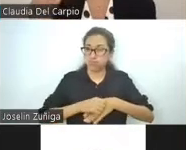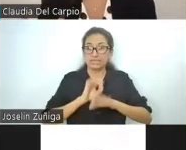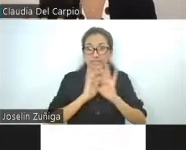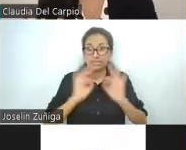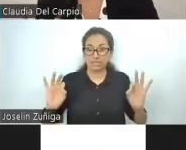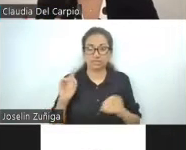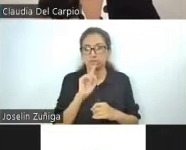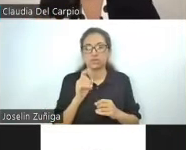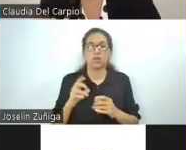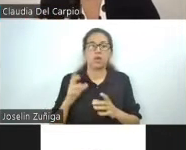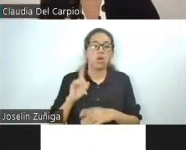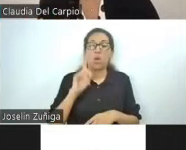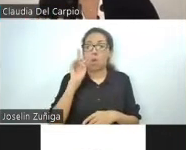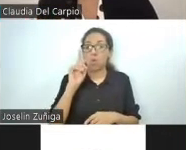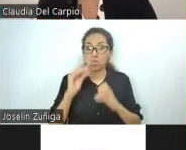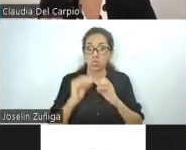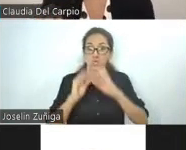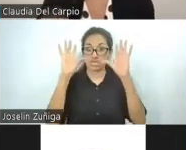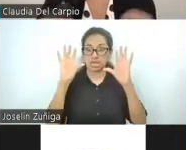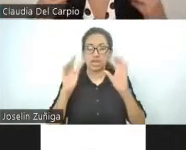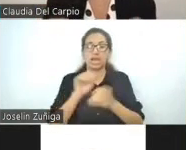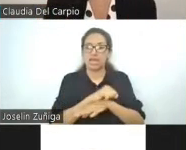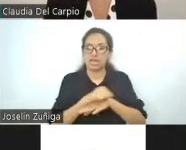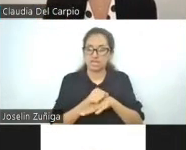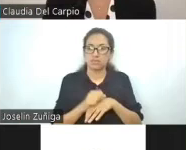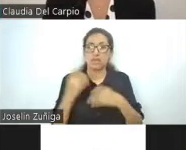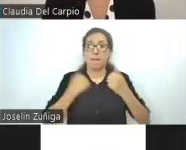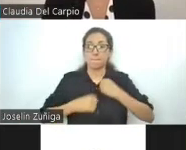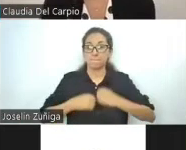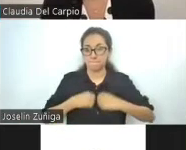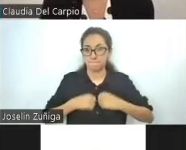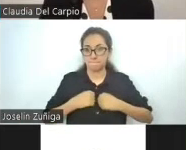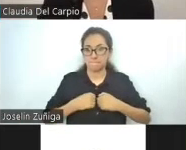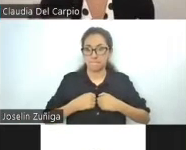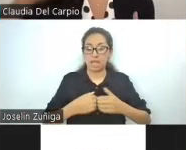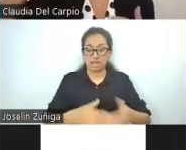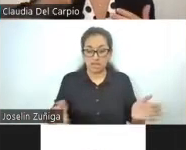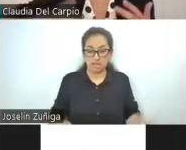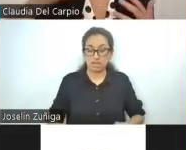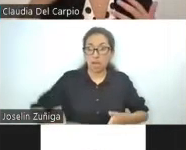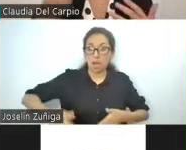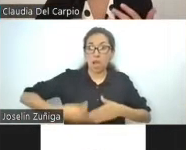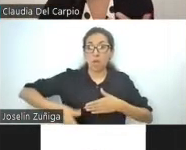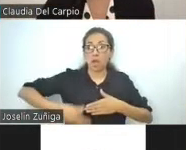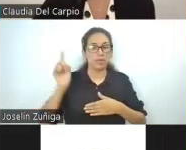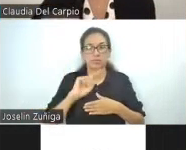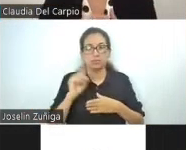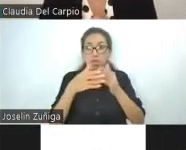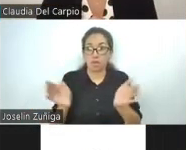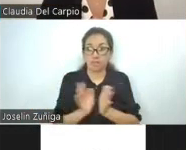hacernos una limpieza diaria que debe ser en ducha, no debe ser en tina, debe ser con agua que